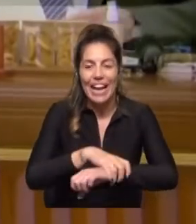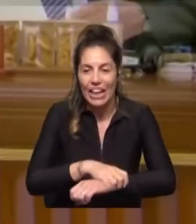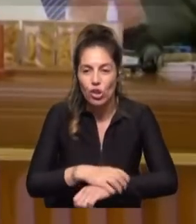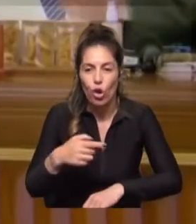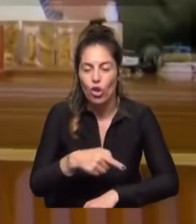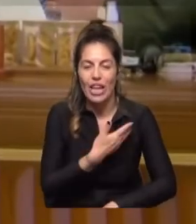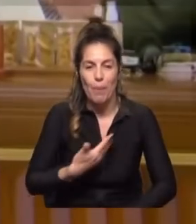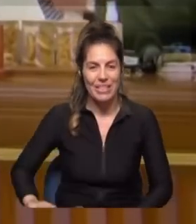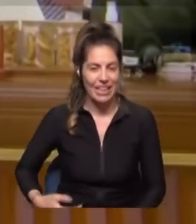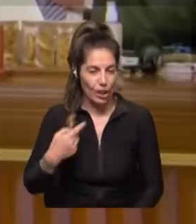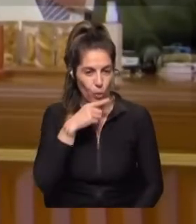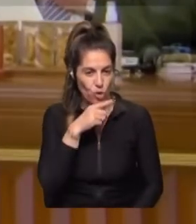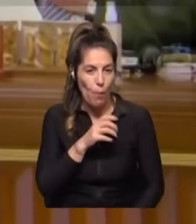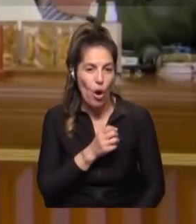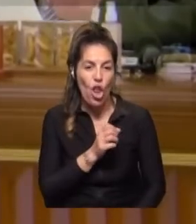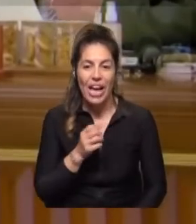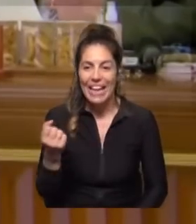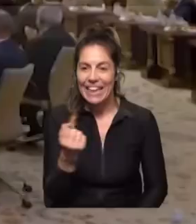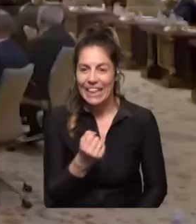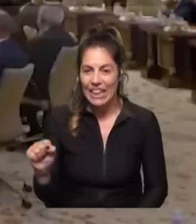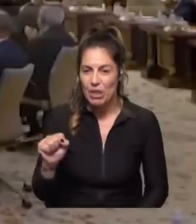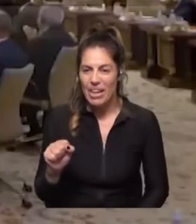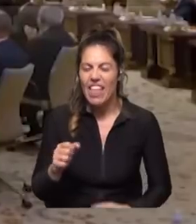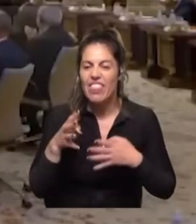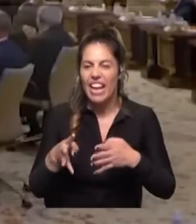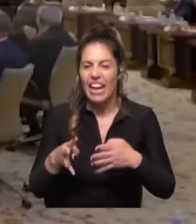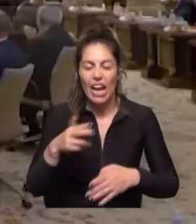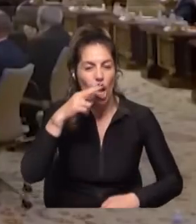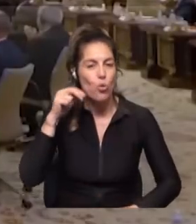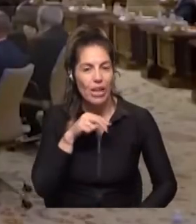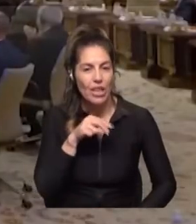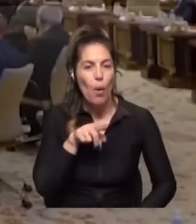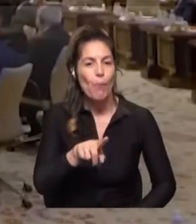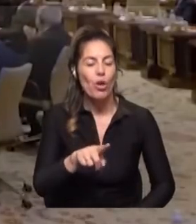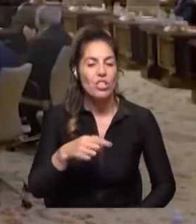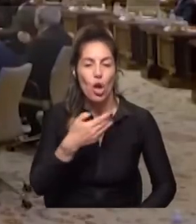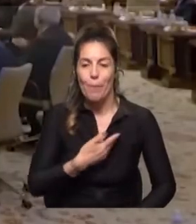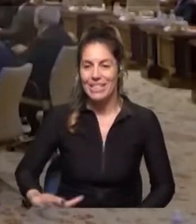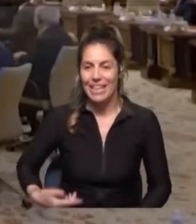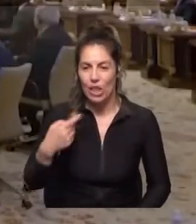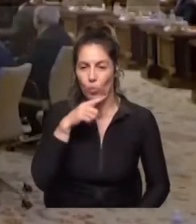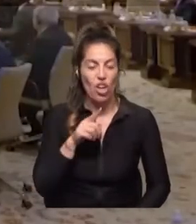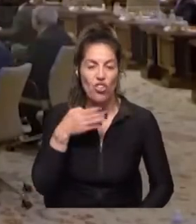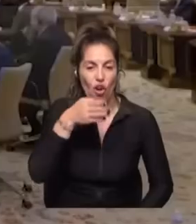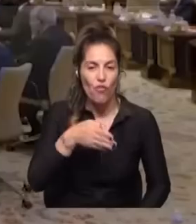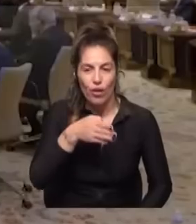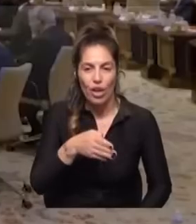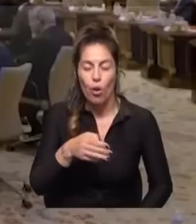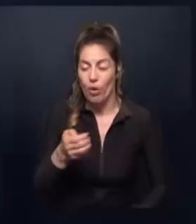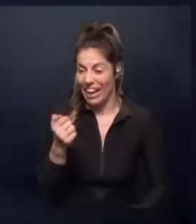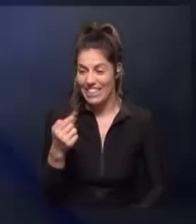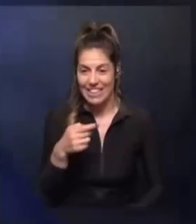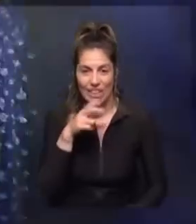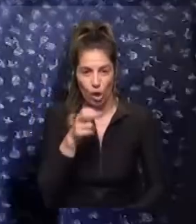por presuntos crímenes de guerra en Ucrania tras lo cual Putin se ha ausentado de varias reuniones de alto nivel como en la reciente cumbre de los brics